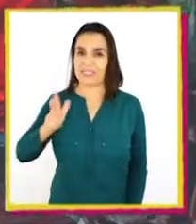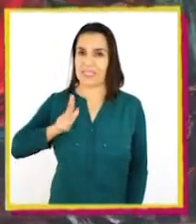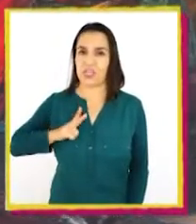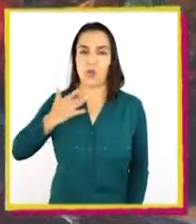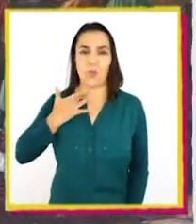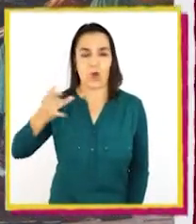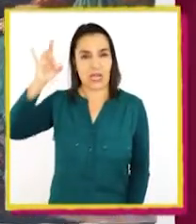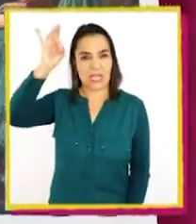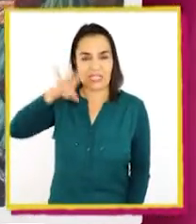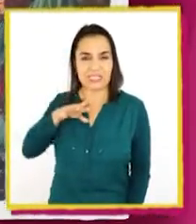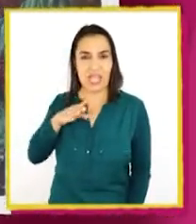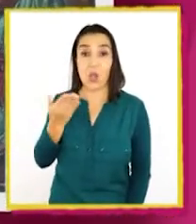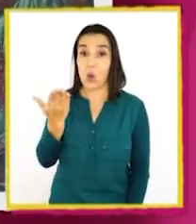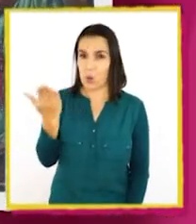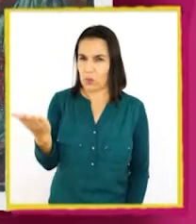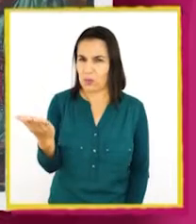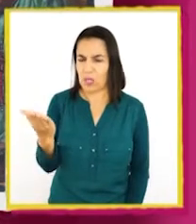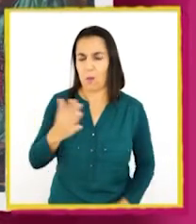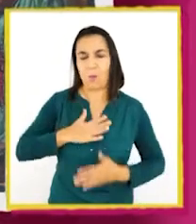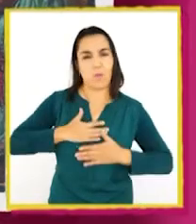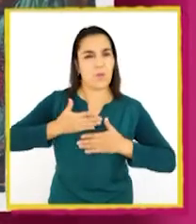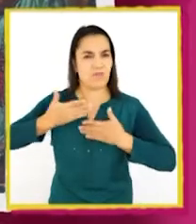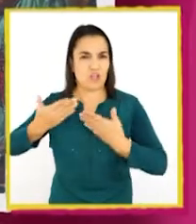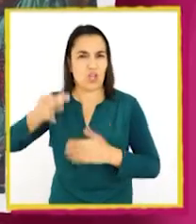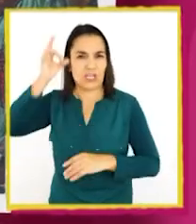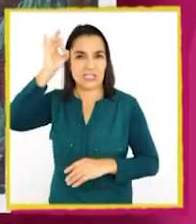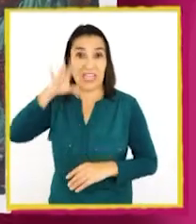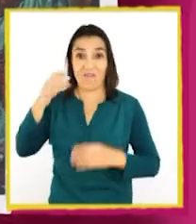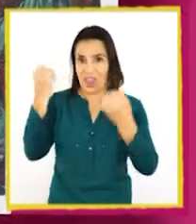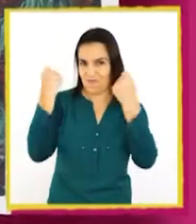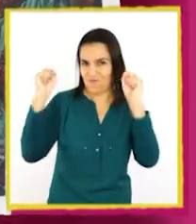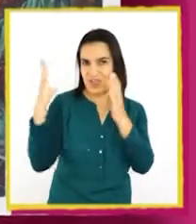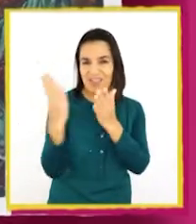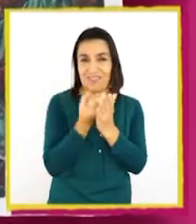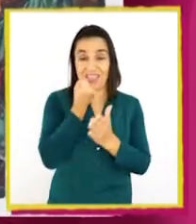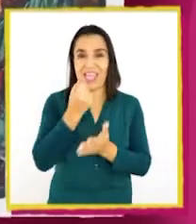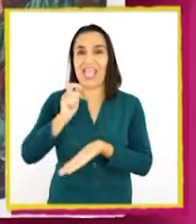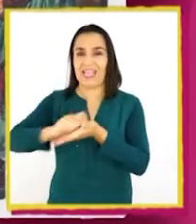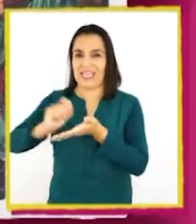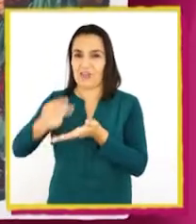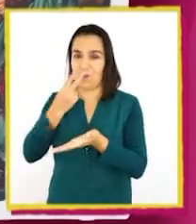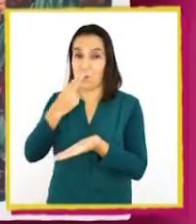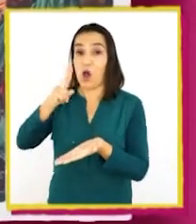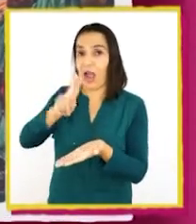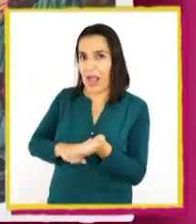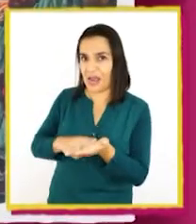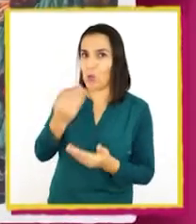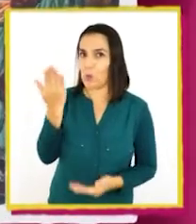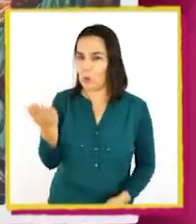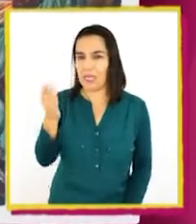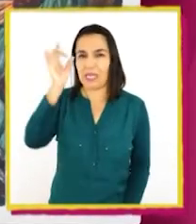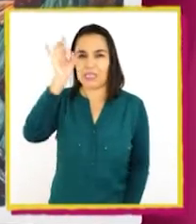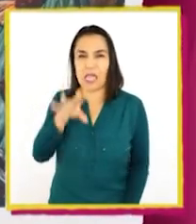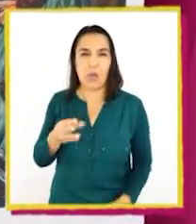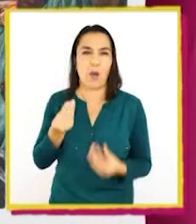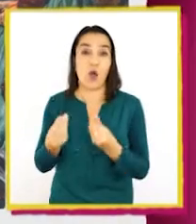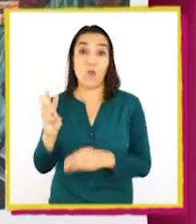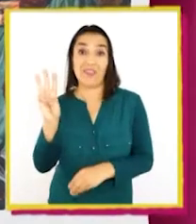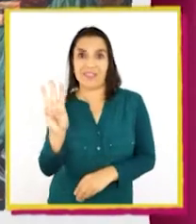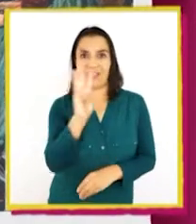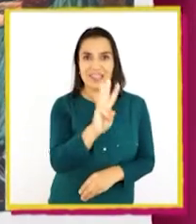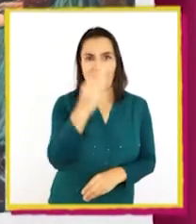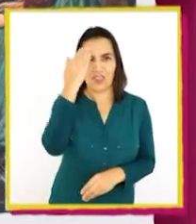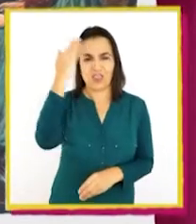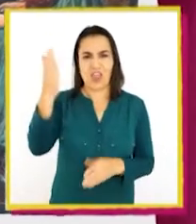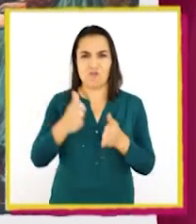Señor, porque sé le dará mucho placer saber de la gran victoria, escribo esta carta. Para que sepa cómo en 33